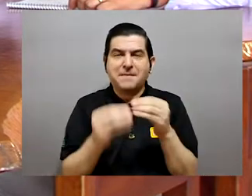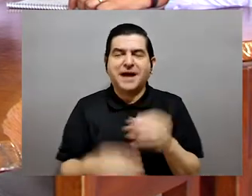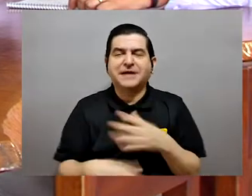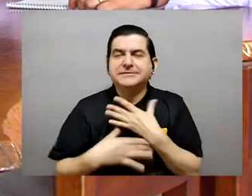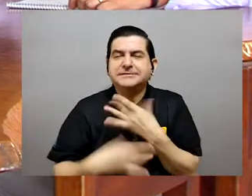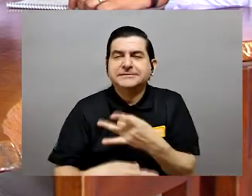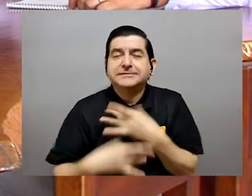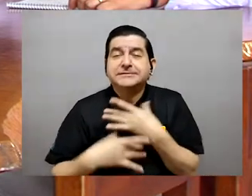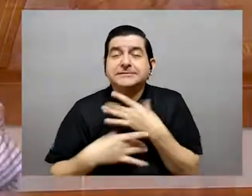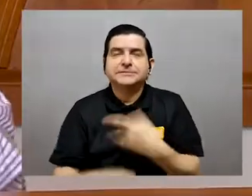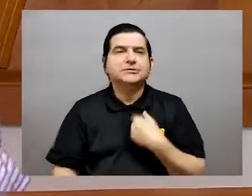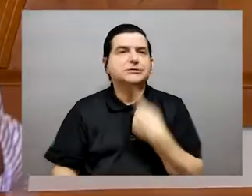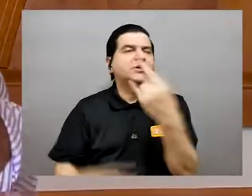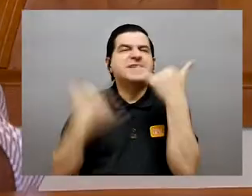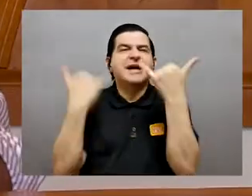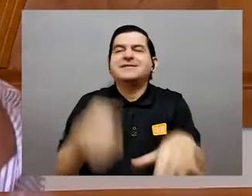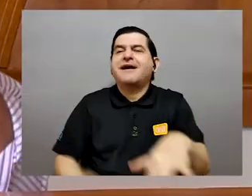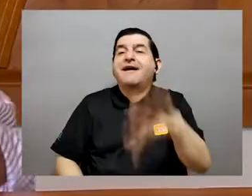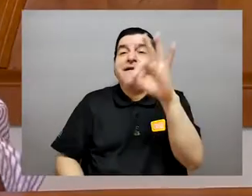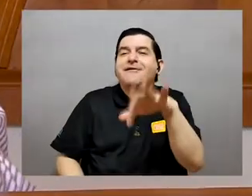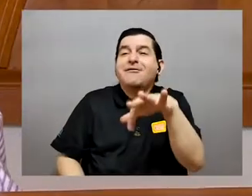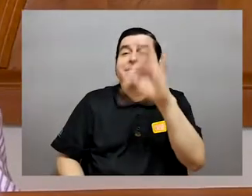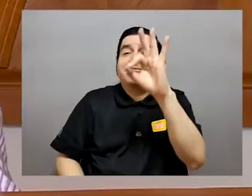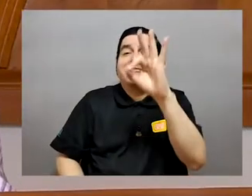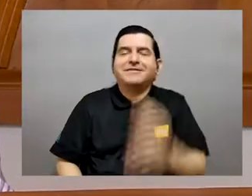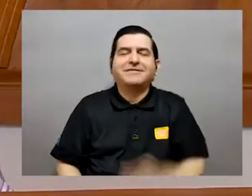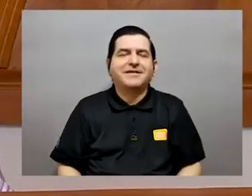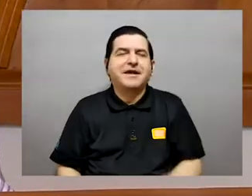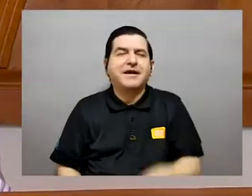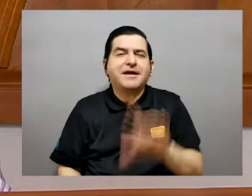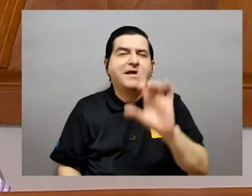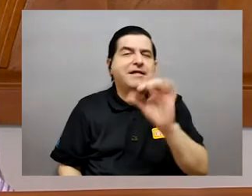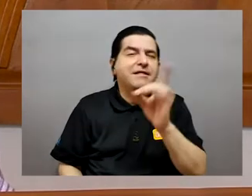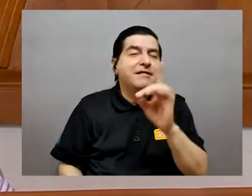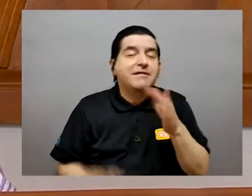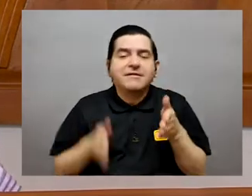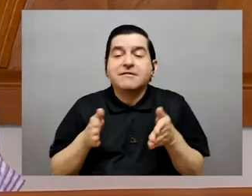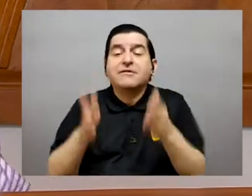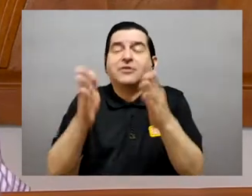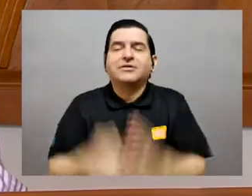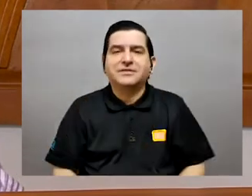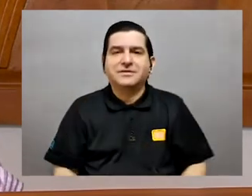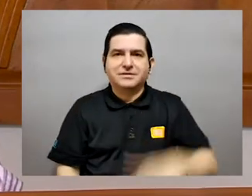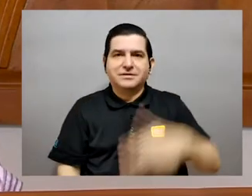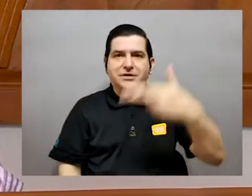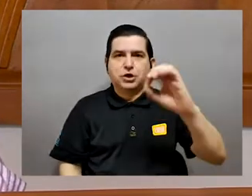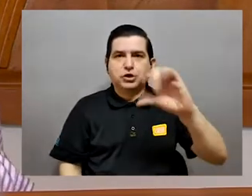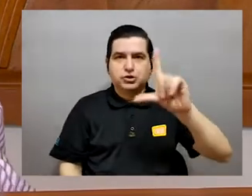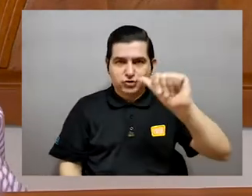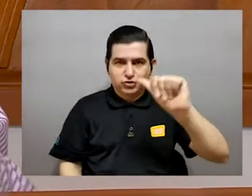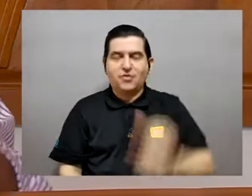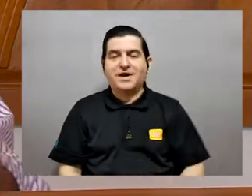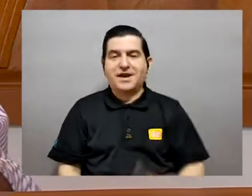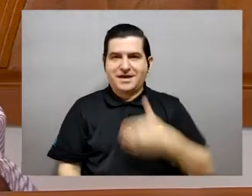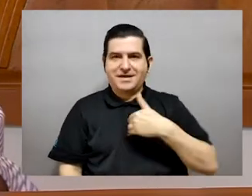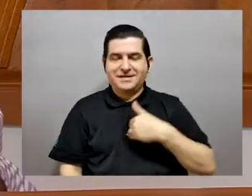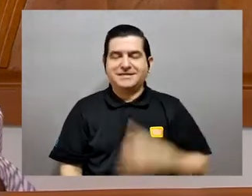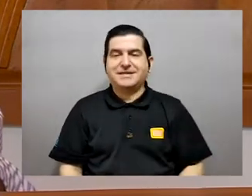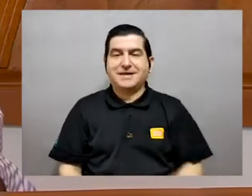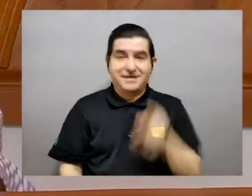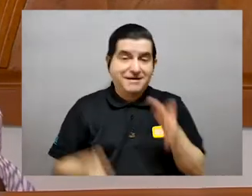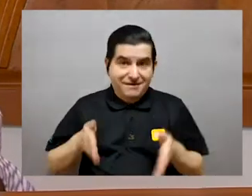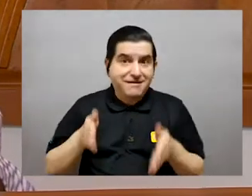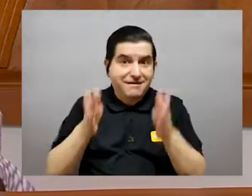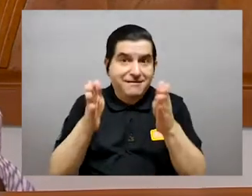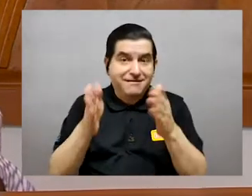primera escultura que va, en la que yo, digo, yo le dije a don Johnny, yo quiero que esta escultura sea de un acercamiento